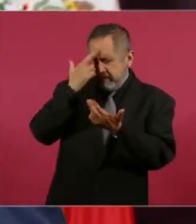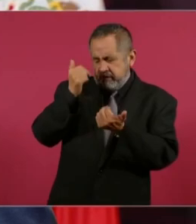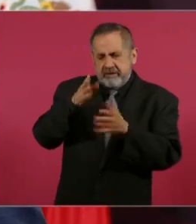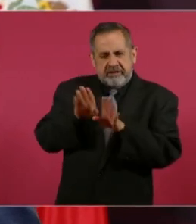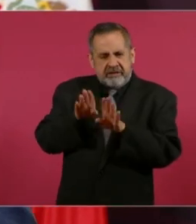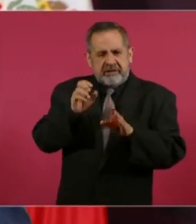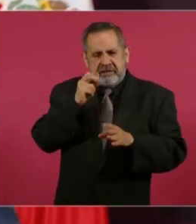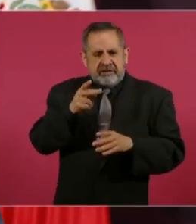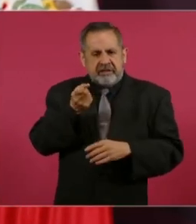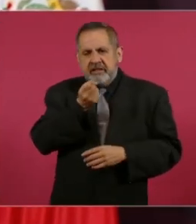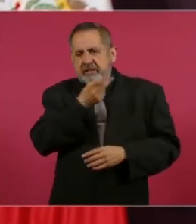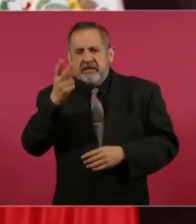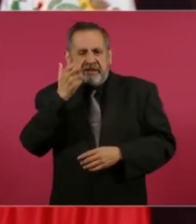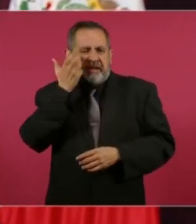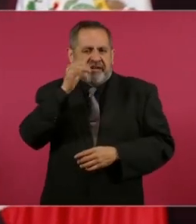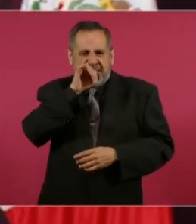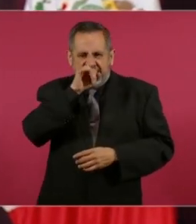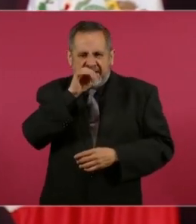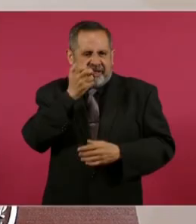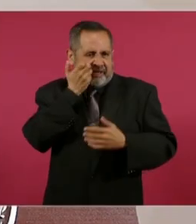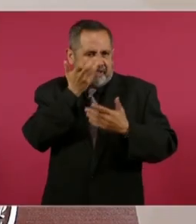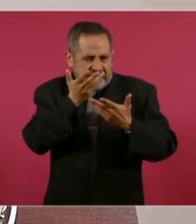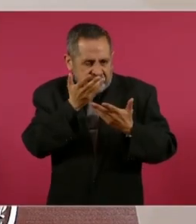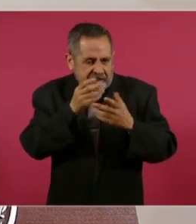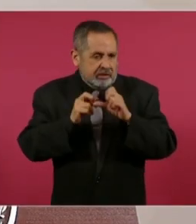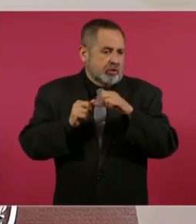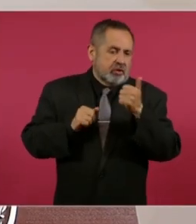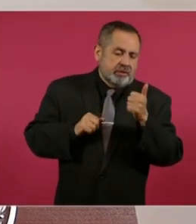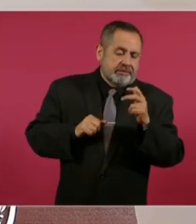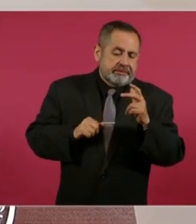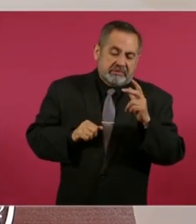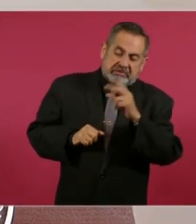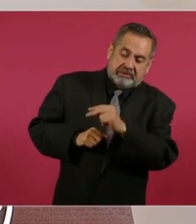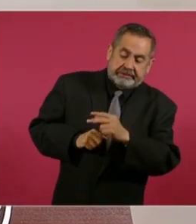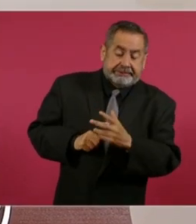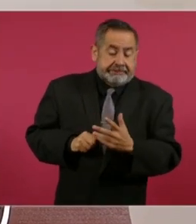y unos quieren y